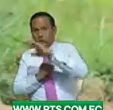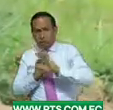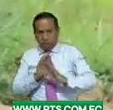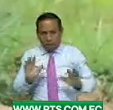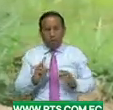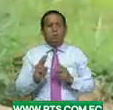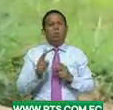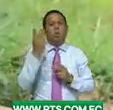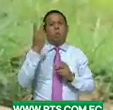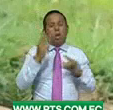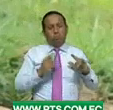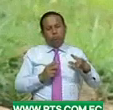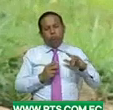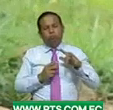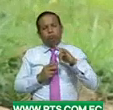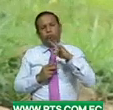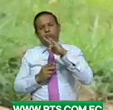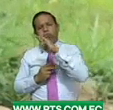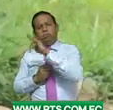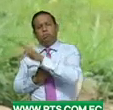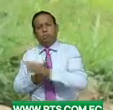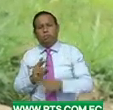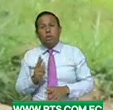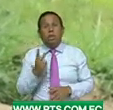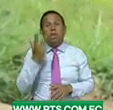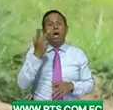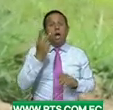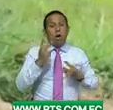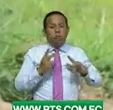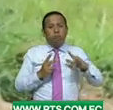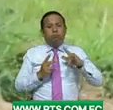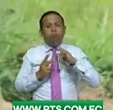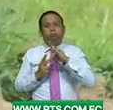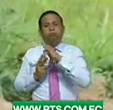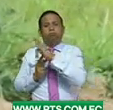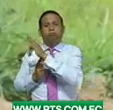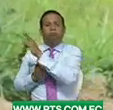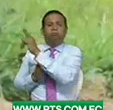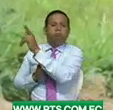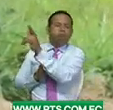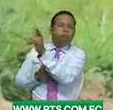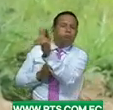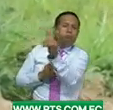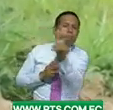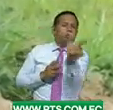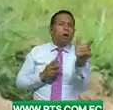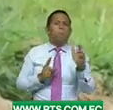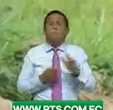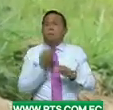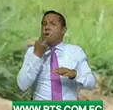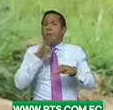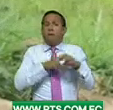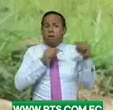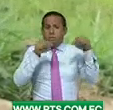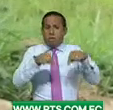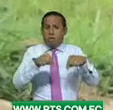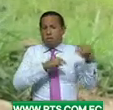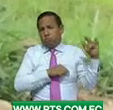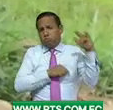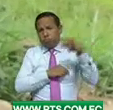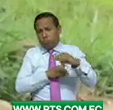la montaña, el piloto, la verdad, por la falta de experiencia y de conocimiento acá, porque es primera vez que él venía,